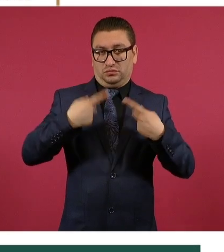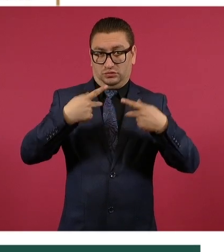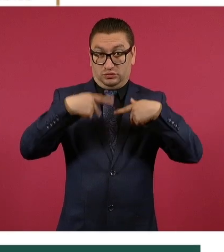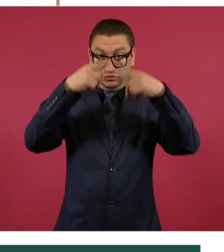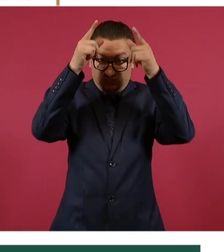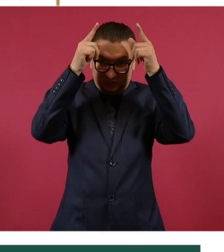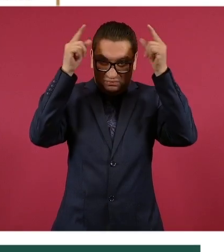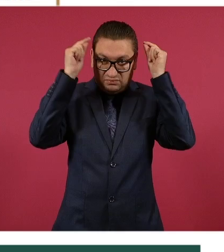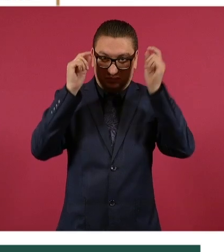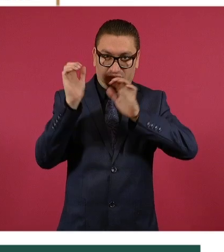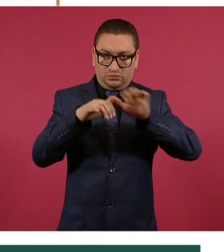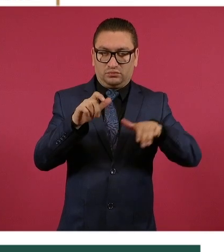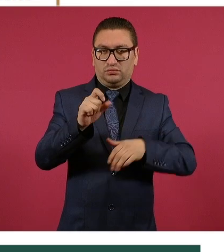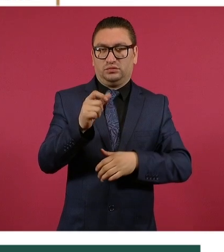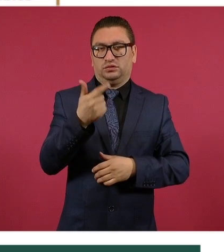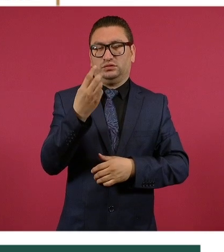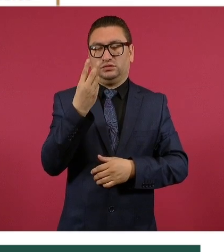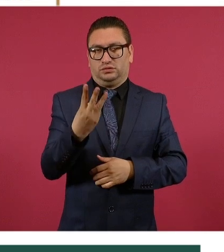de enfermería es del